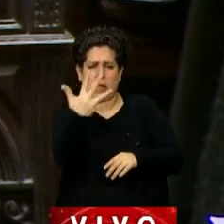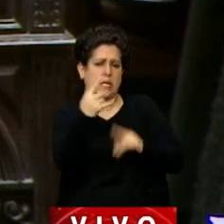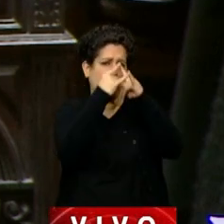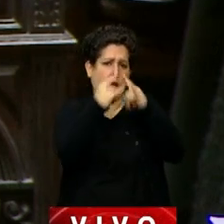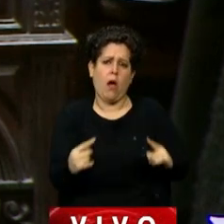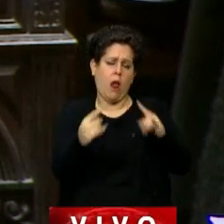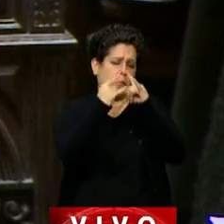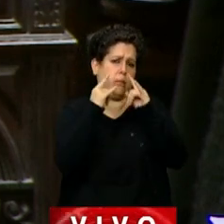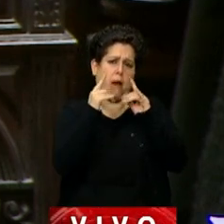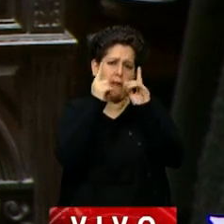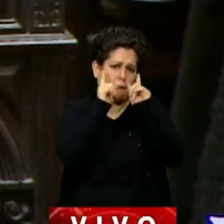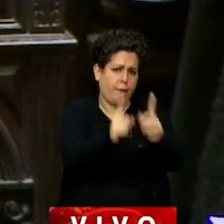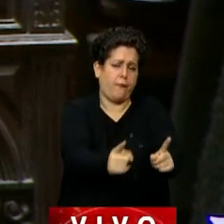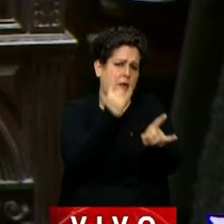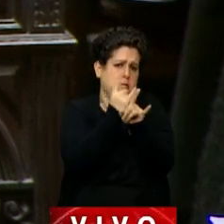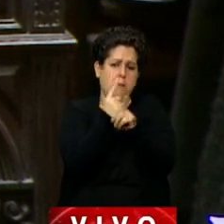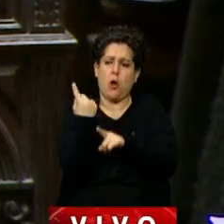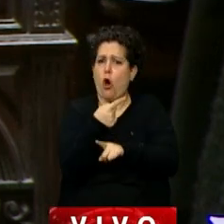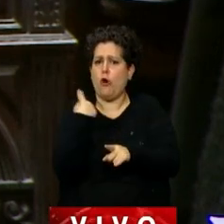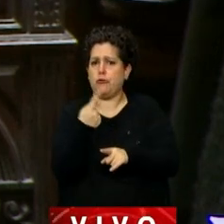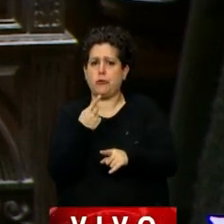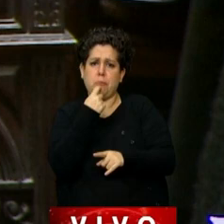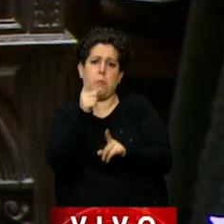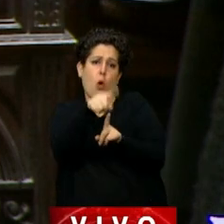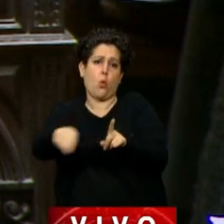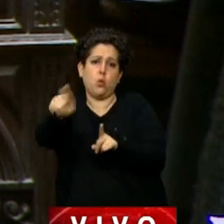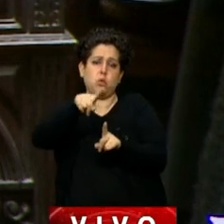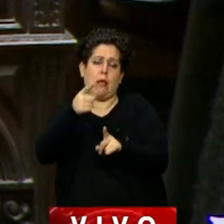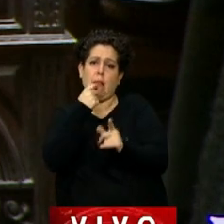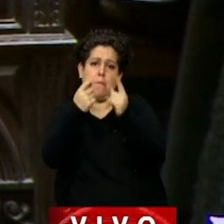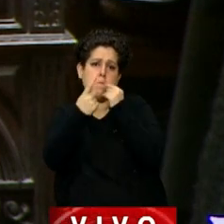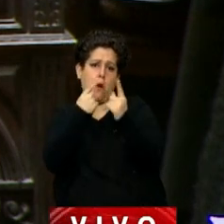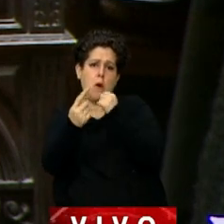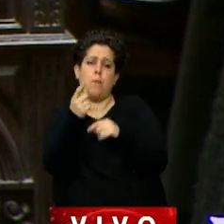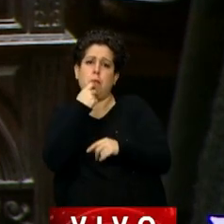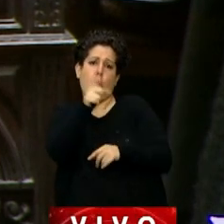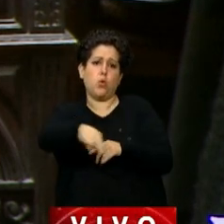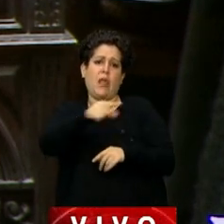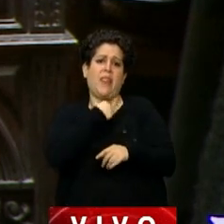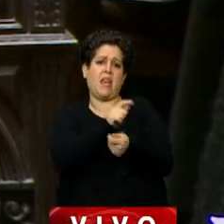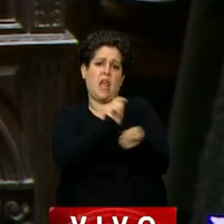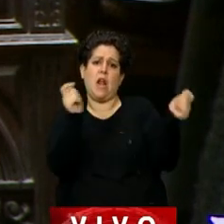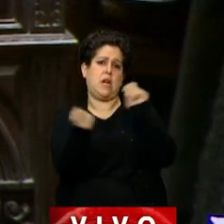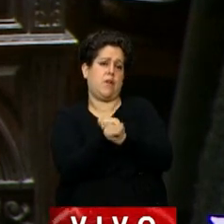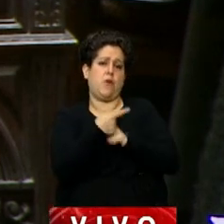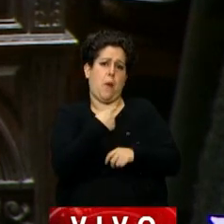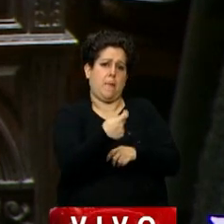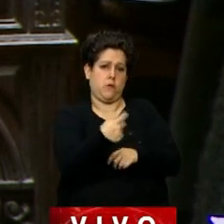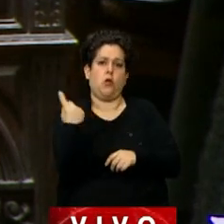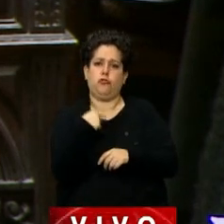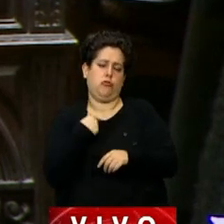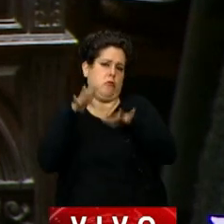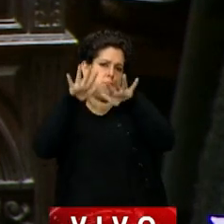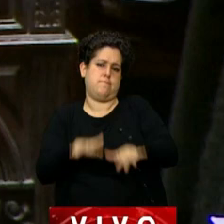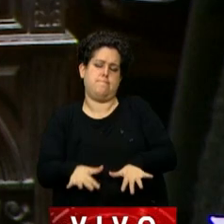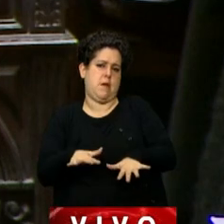mismas manifestaciones que hemos hecho nosotros cuando ustedes, por ejemplo, pretendían hacer una reforma previsional.